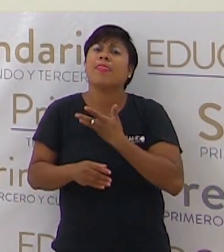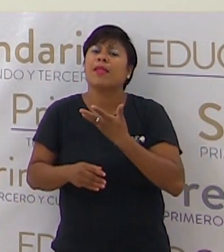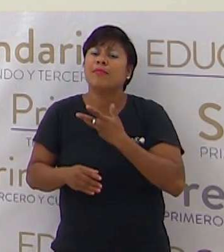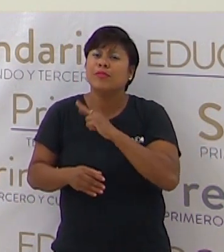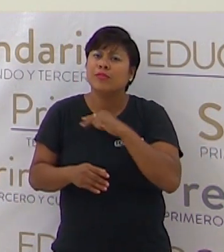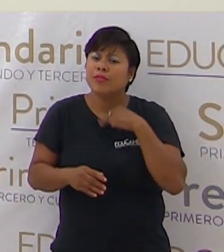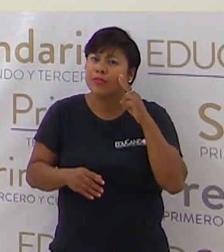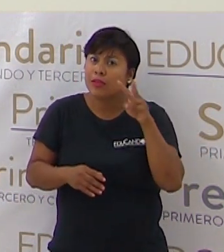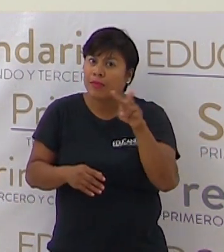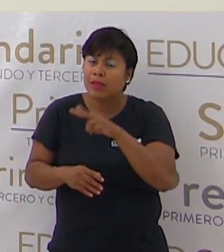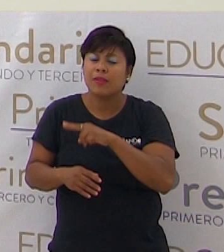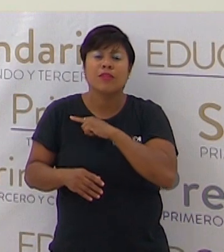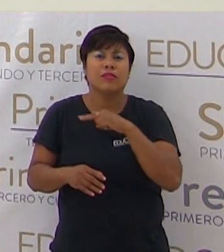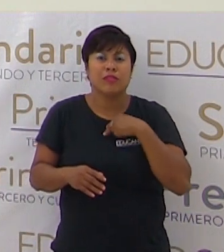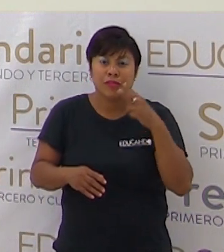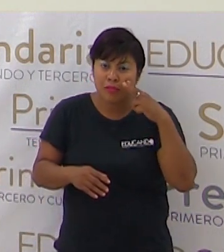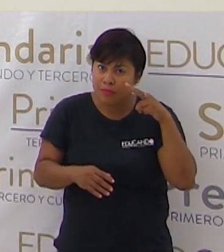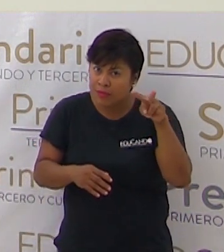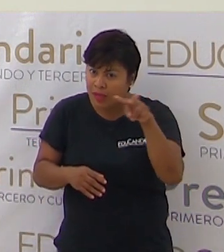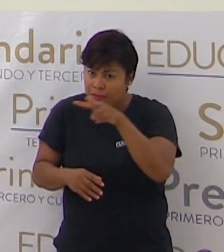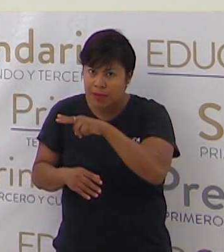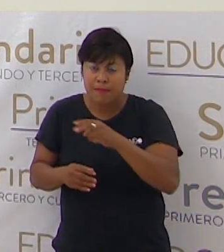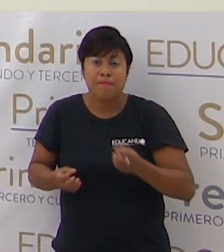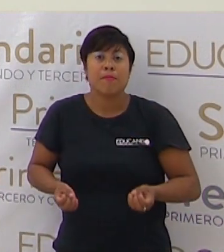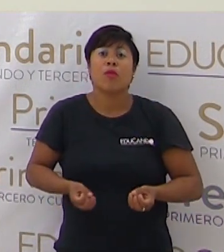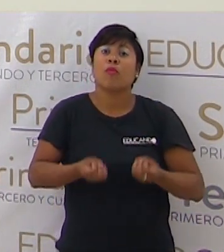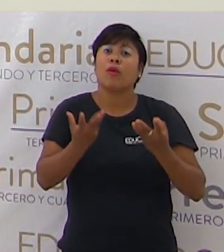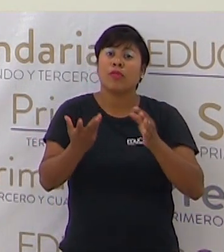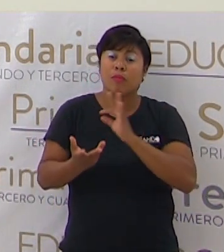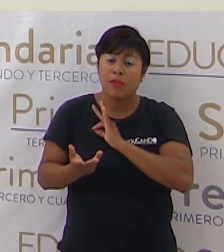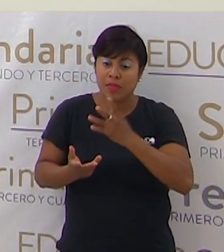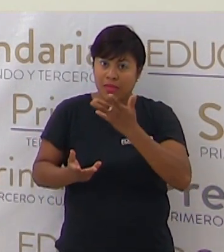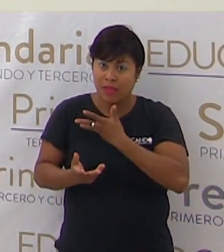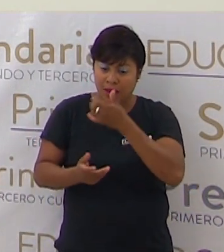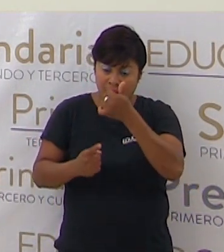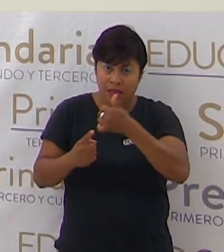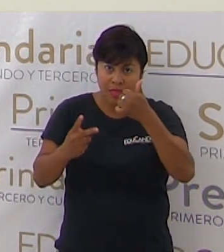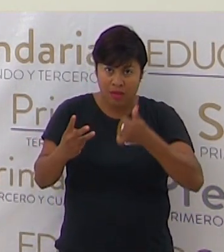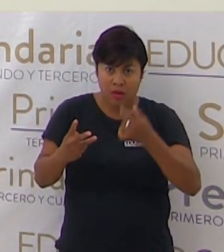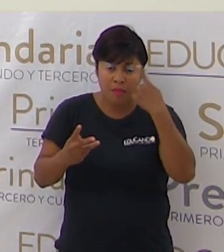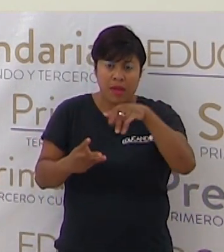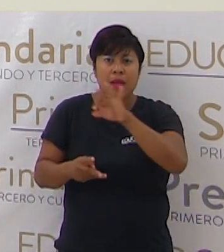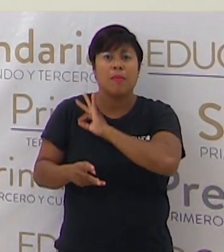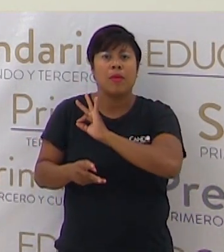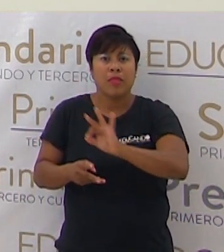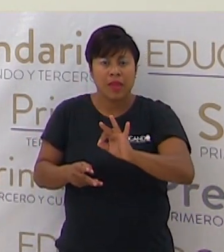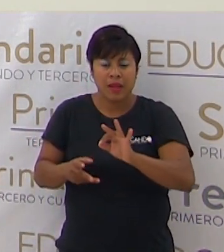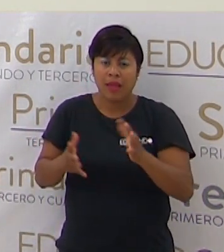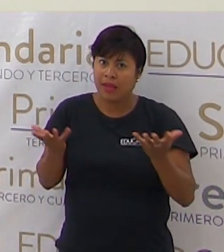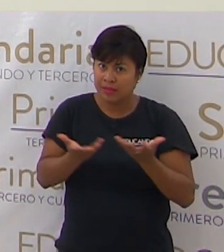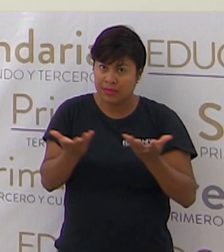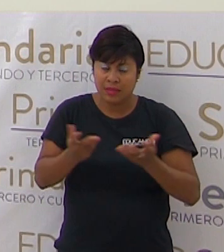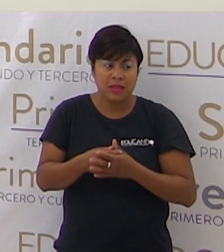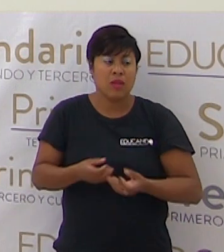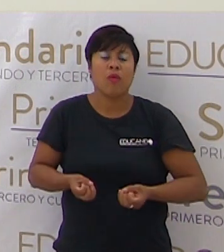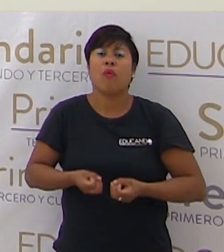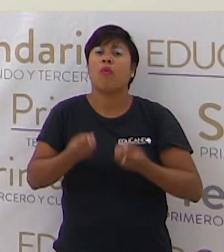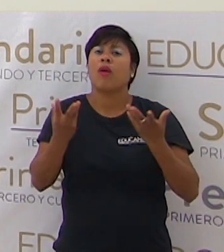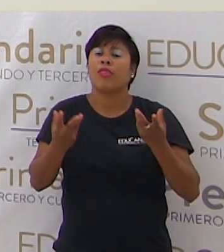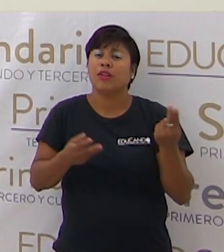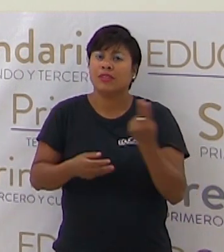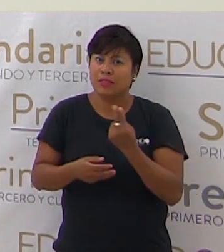que observar? Vamos a observar a cuánto equivale cada uno para poder estimar